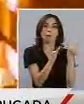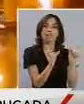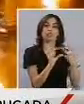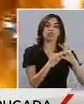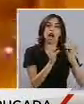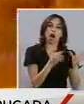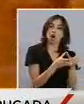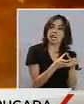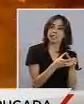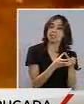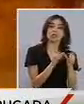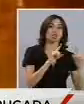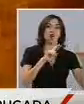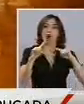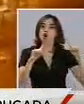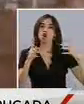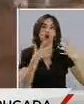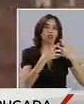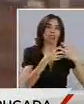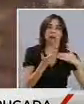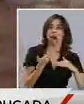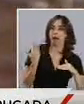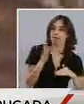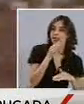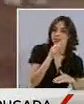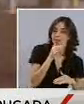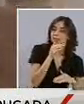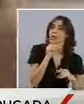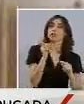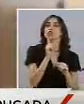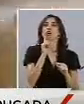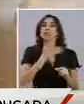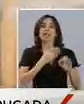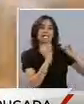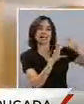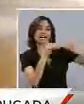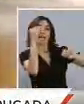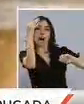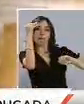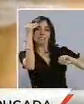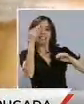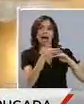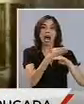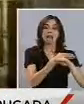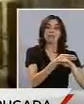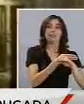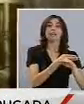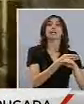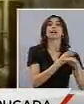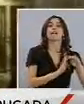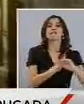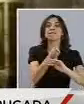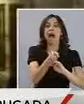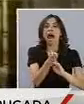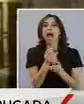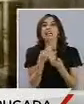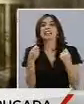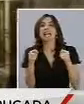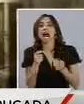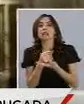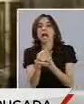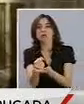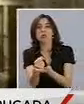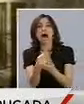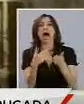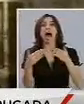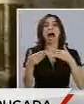organizaciones que no han sido coordinadas previas, que no han tenido una capacitación o un entrenamiento previo, van, asisten o tratan de ayudar. Eso en